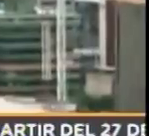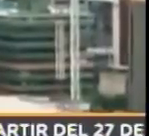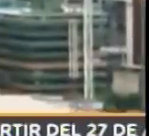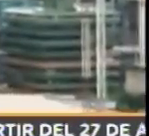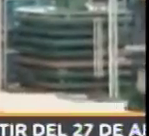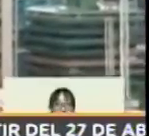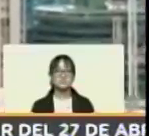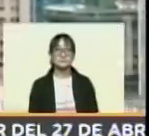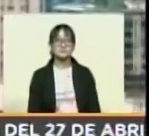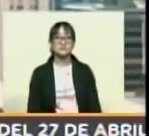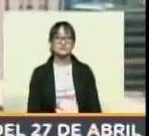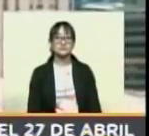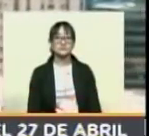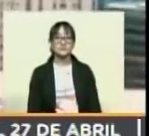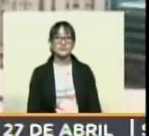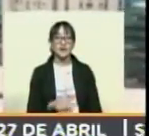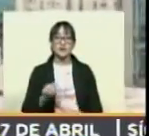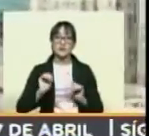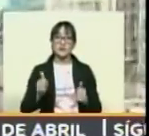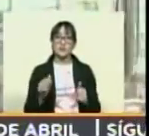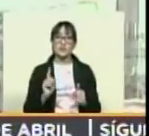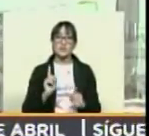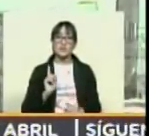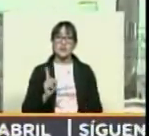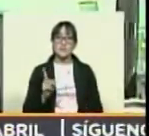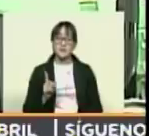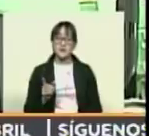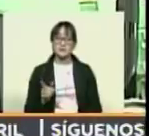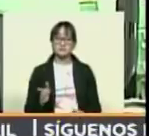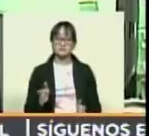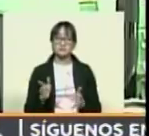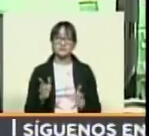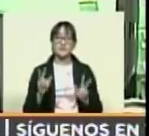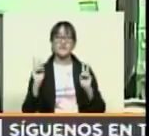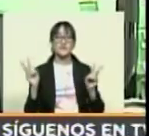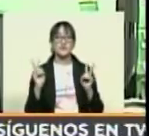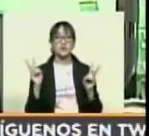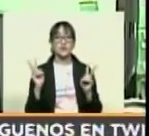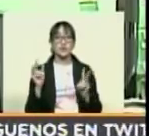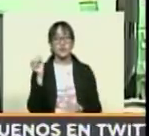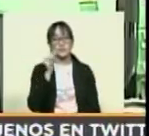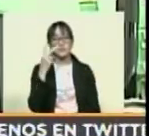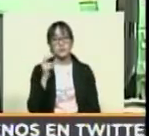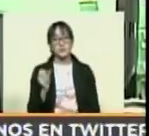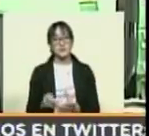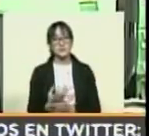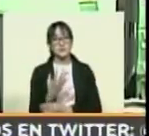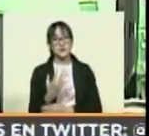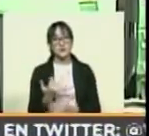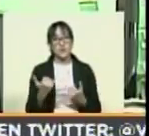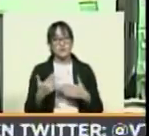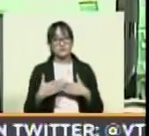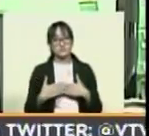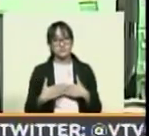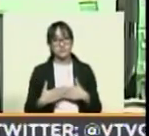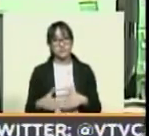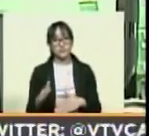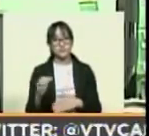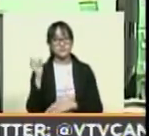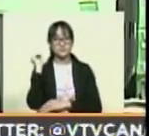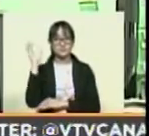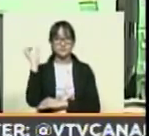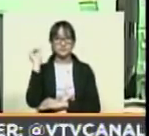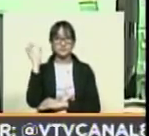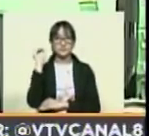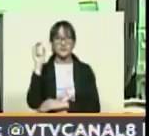comienzo debe empezar con la victoria electoral del domingo 20 de mayo. Arranco hoy la gran campaña